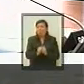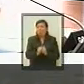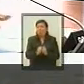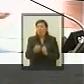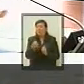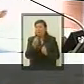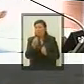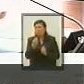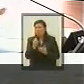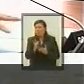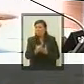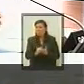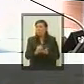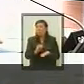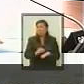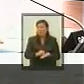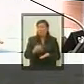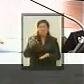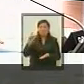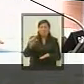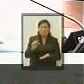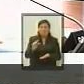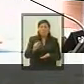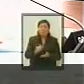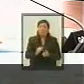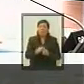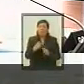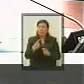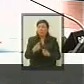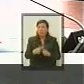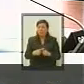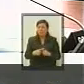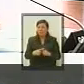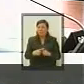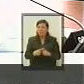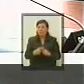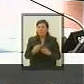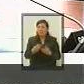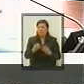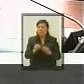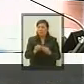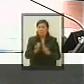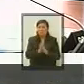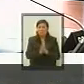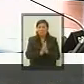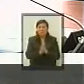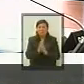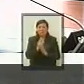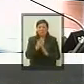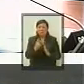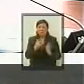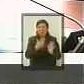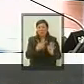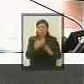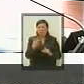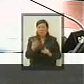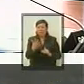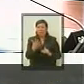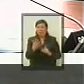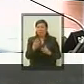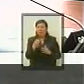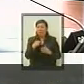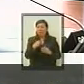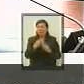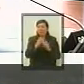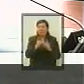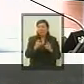alimentos mucho más baratos con esta exoneración y ampliación de los beneficios de la ley 29 285 al